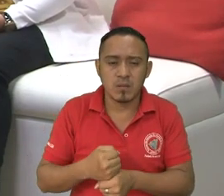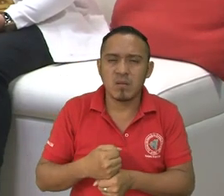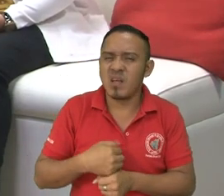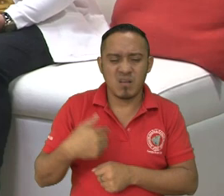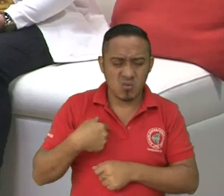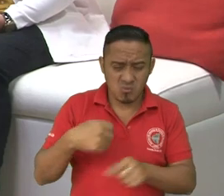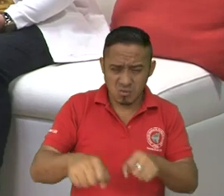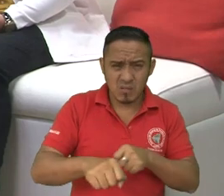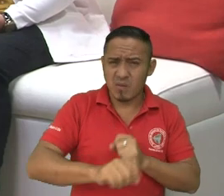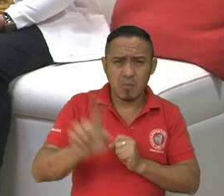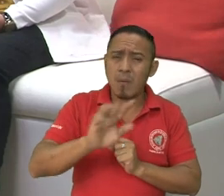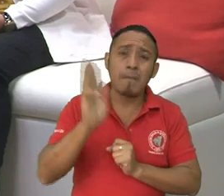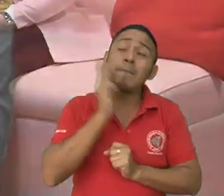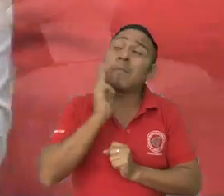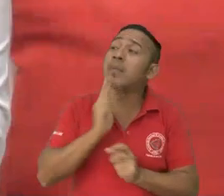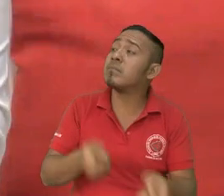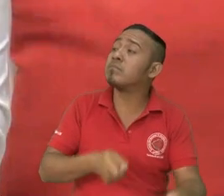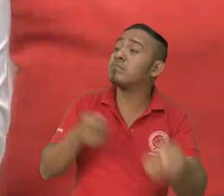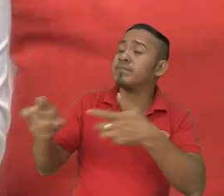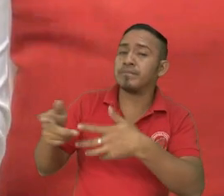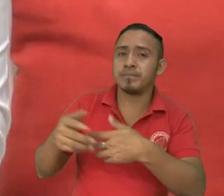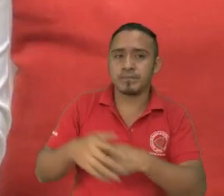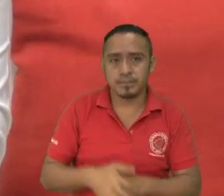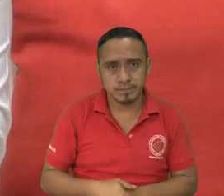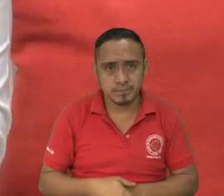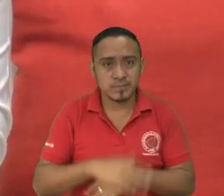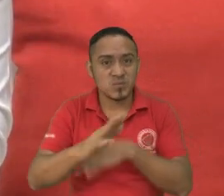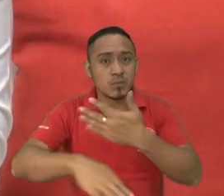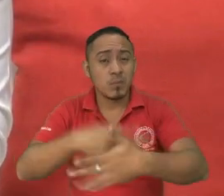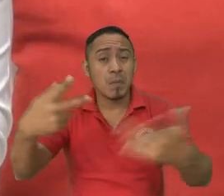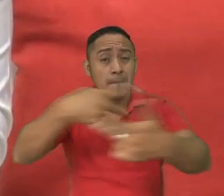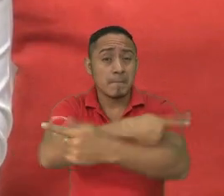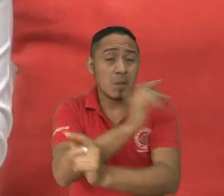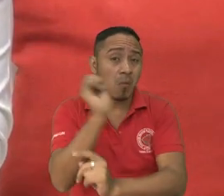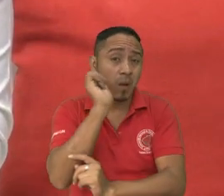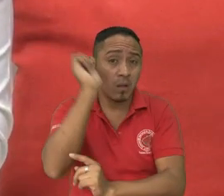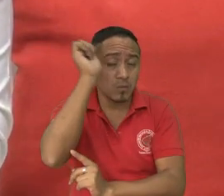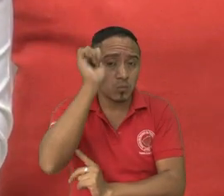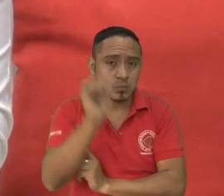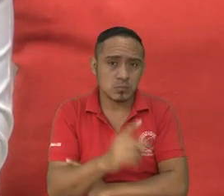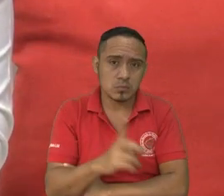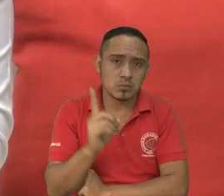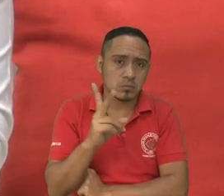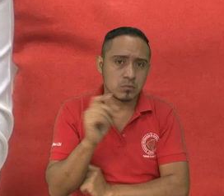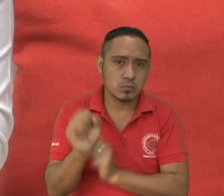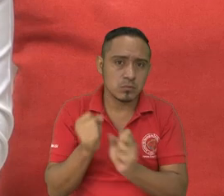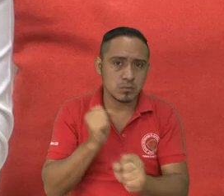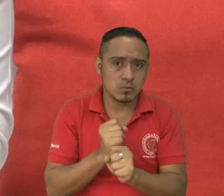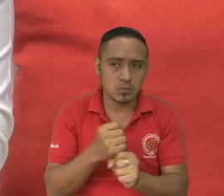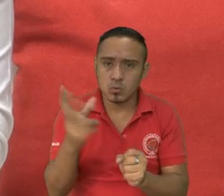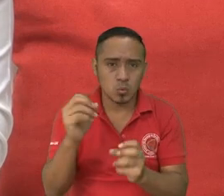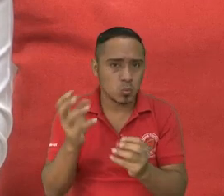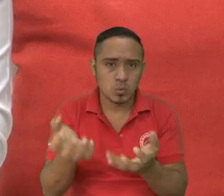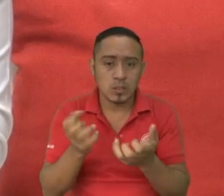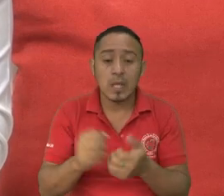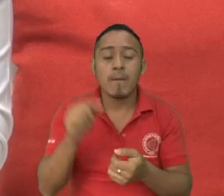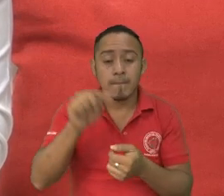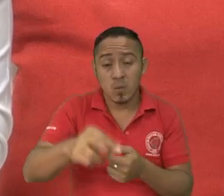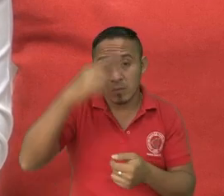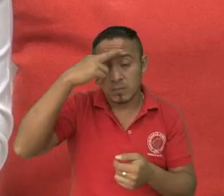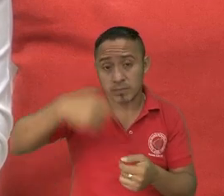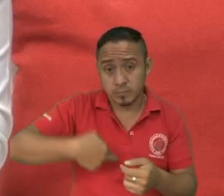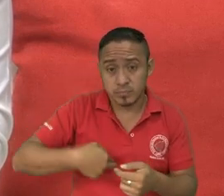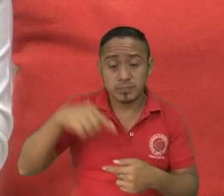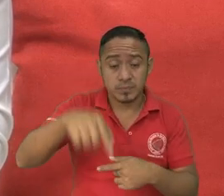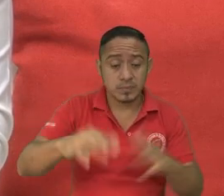mamá. Entonces, como cuando llegan adultos, ya a los 11, 12 años, ya no quieren ayudarle. Entonces, darle responsabilidad